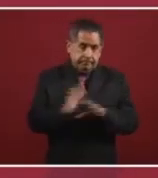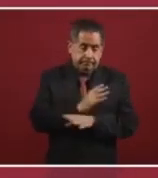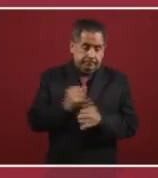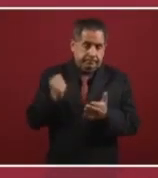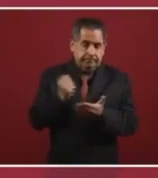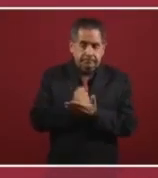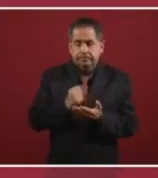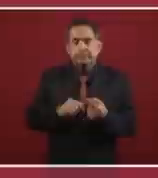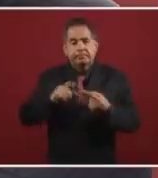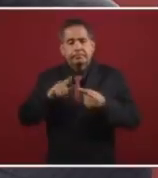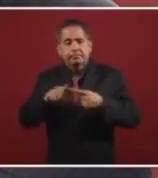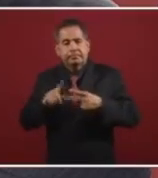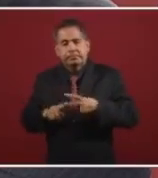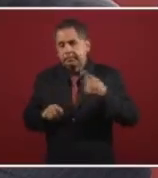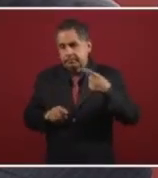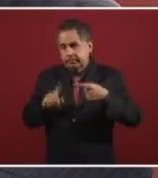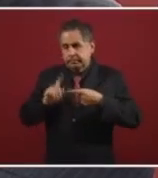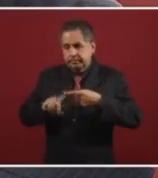Una,